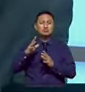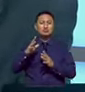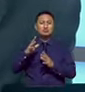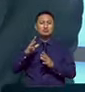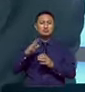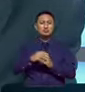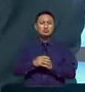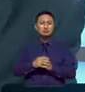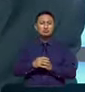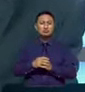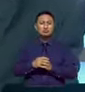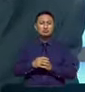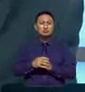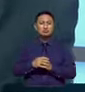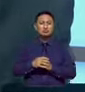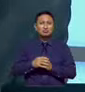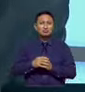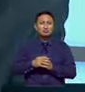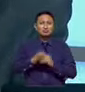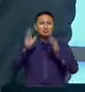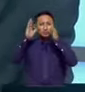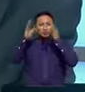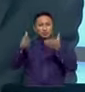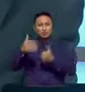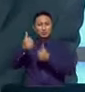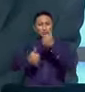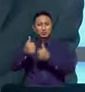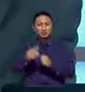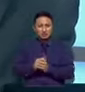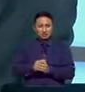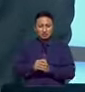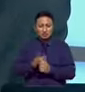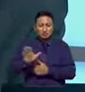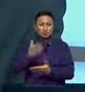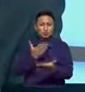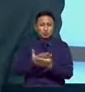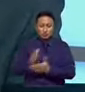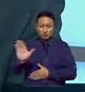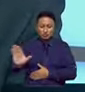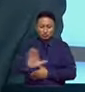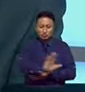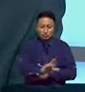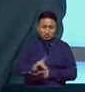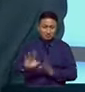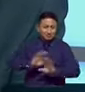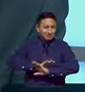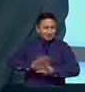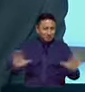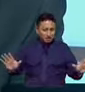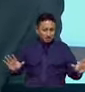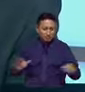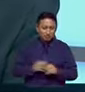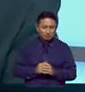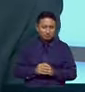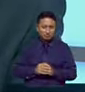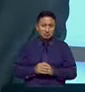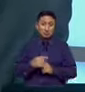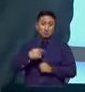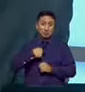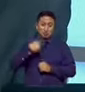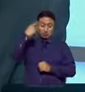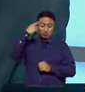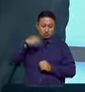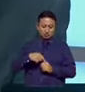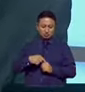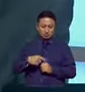las figuras presidenciales, a las incidencias de los candidatos presidenciales, a sus propuestas. Y eso creo que deja, me parece a mí, un